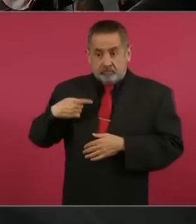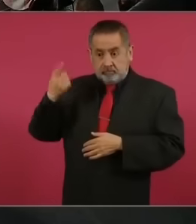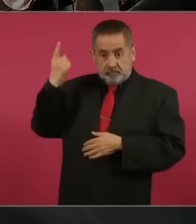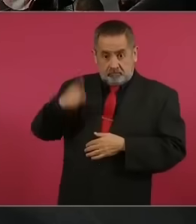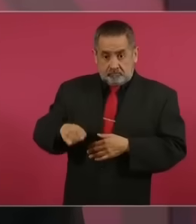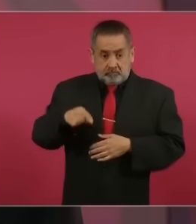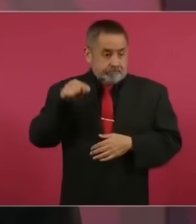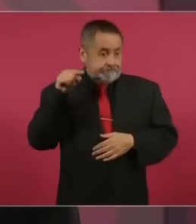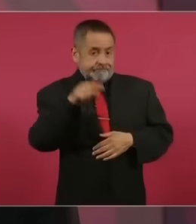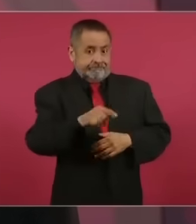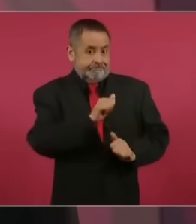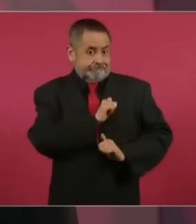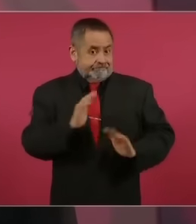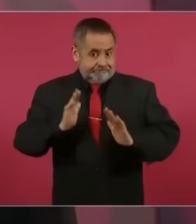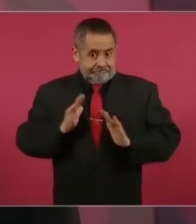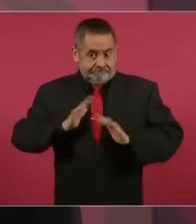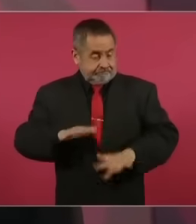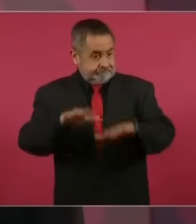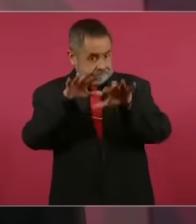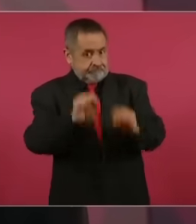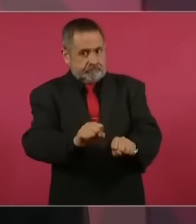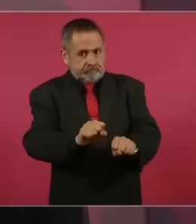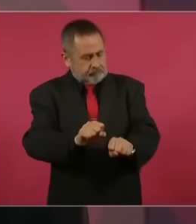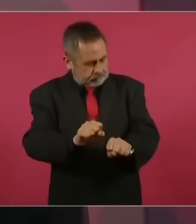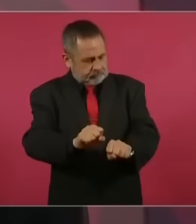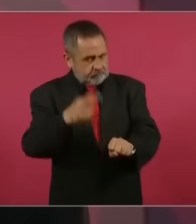de militares, se oponen.